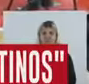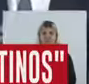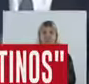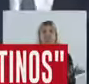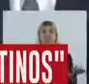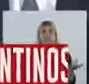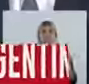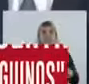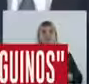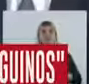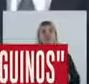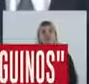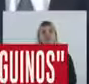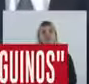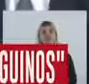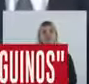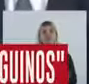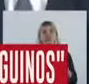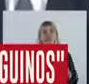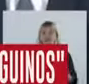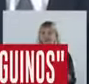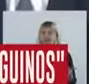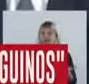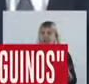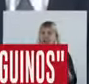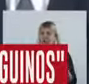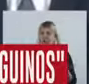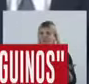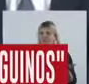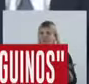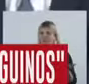Hay además algo muy ambicioso para nosotros.